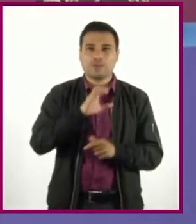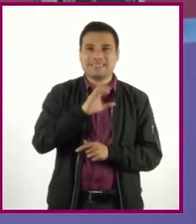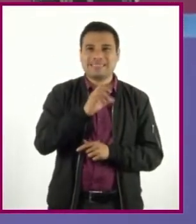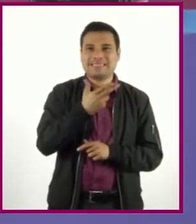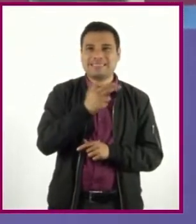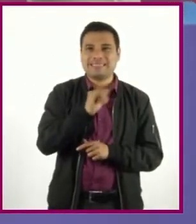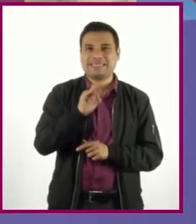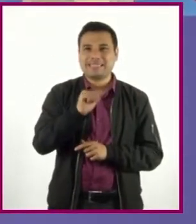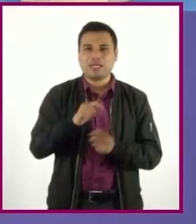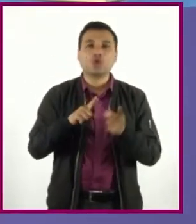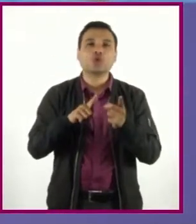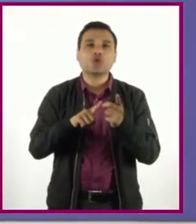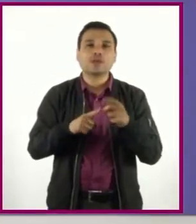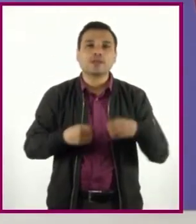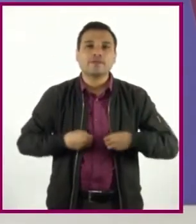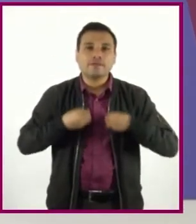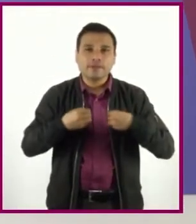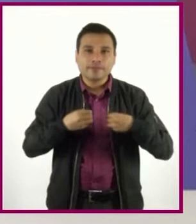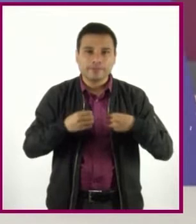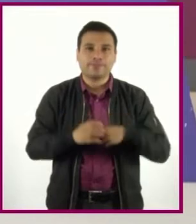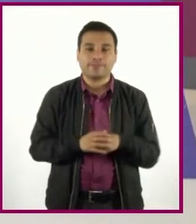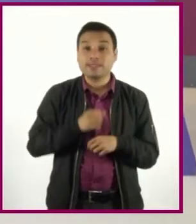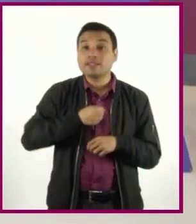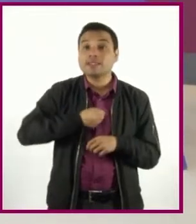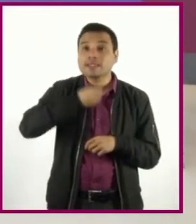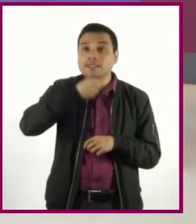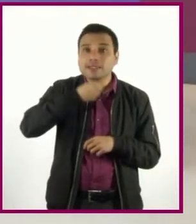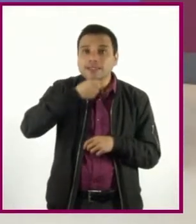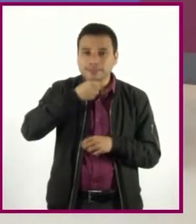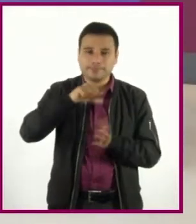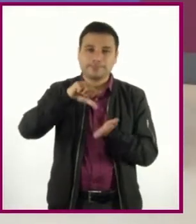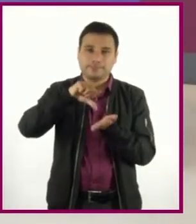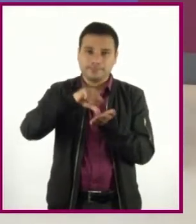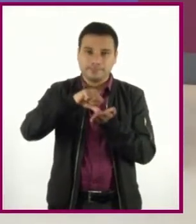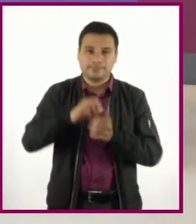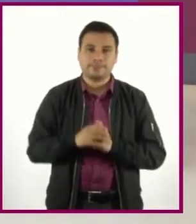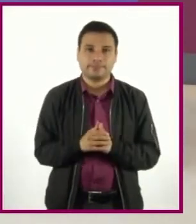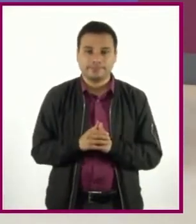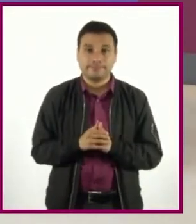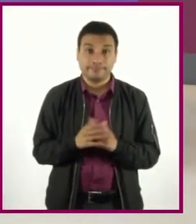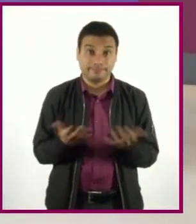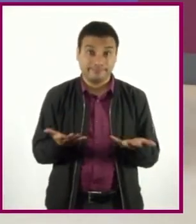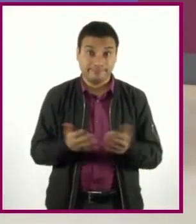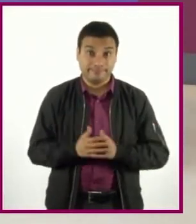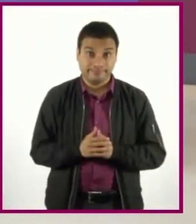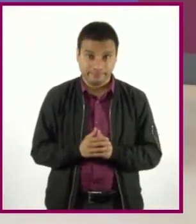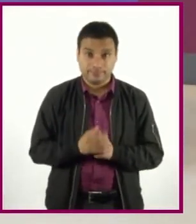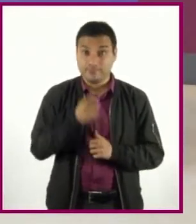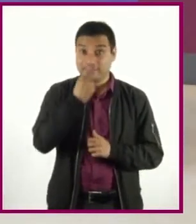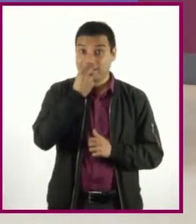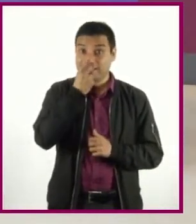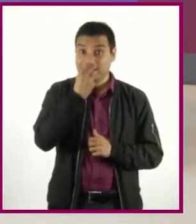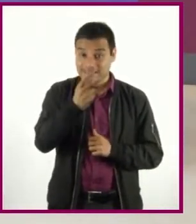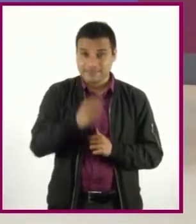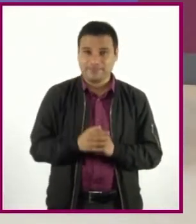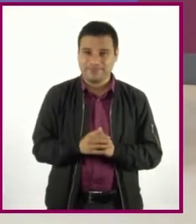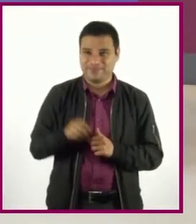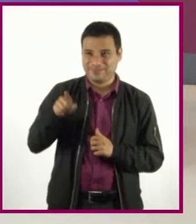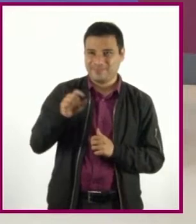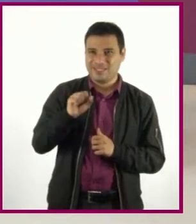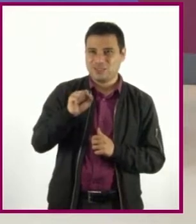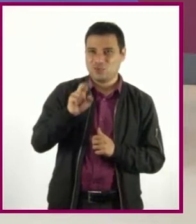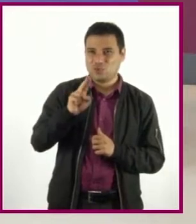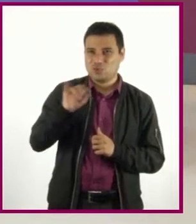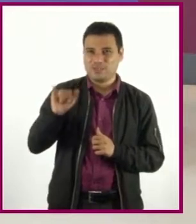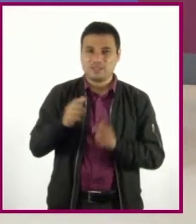Irán e Irak. En pocas palabras, para los sunitas, el poder de los gobernantes es algo pasajero,